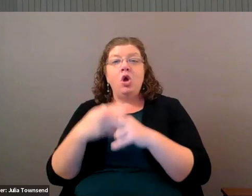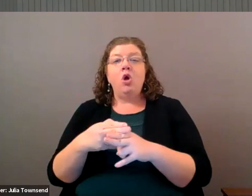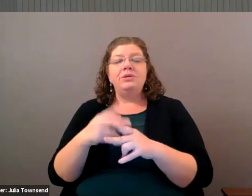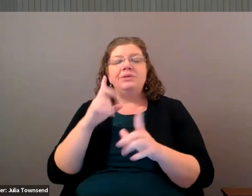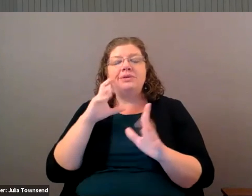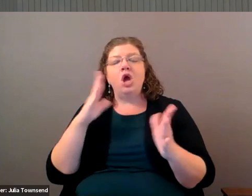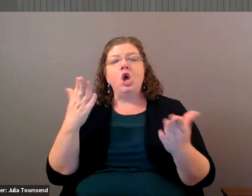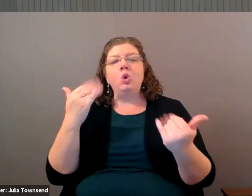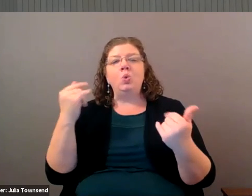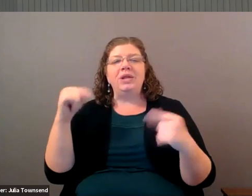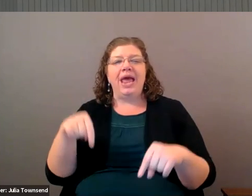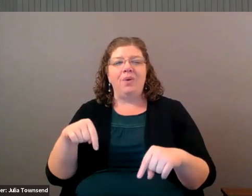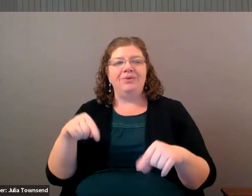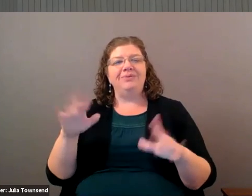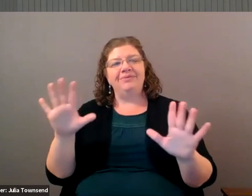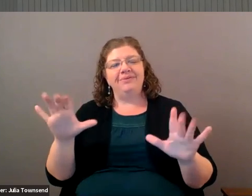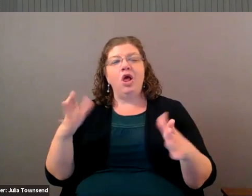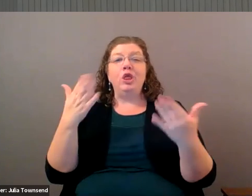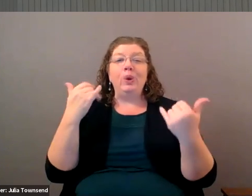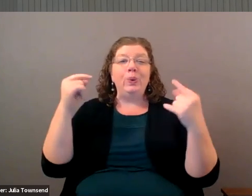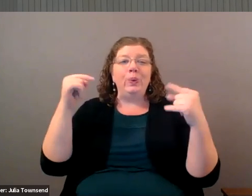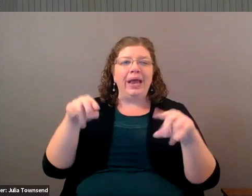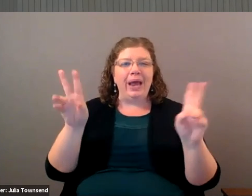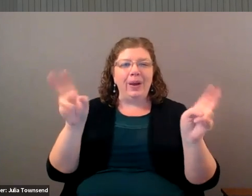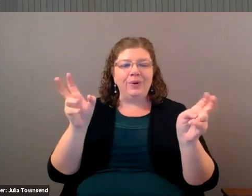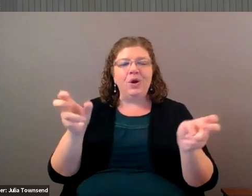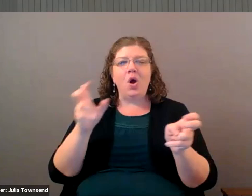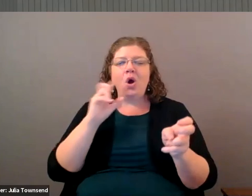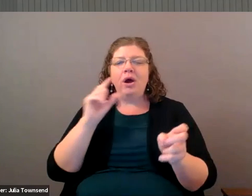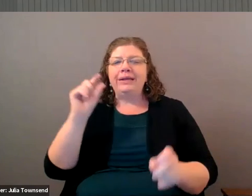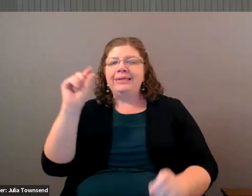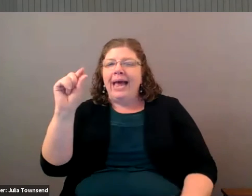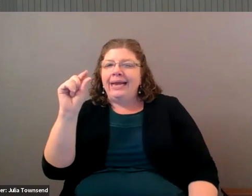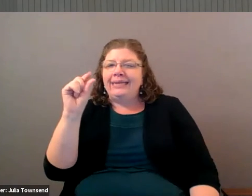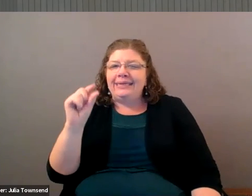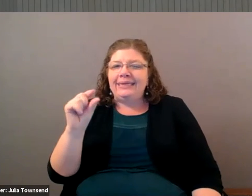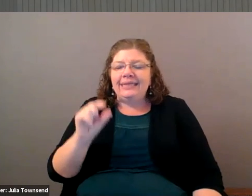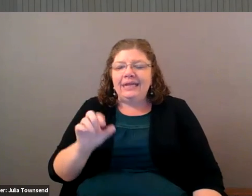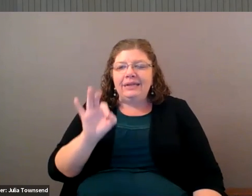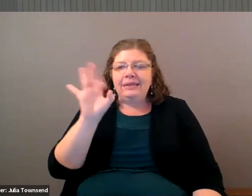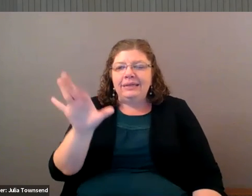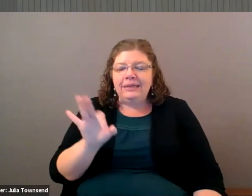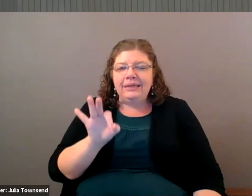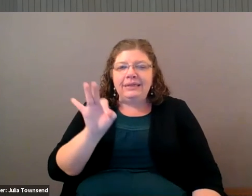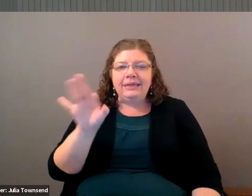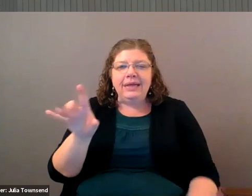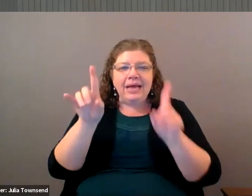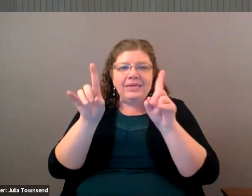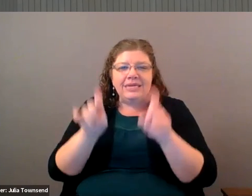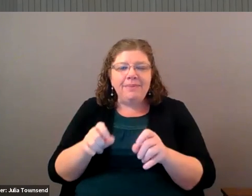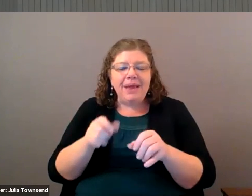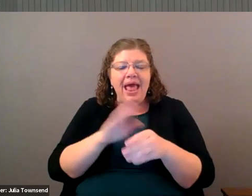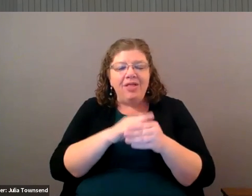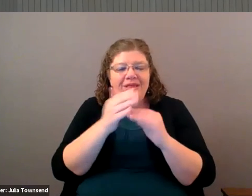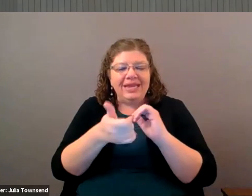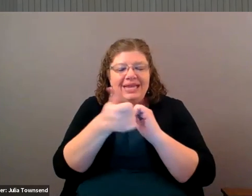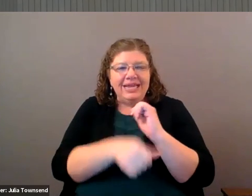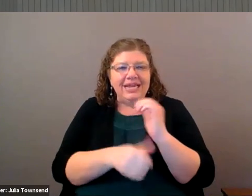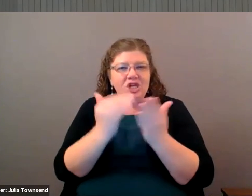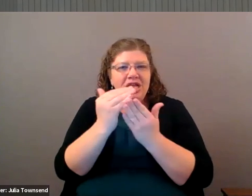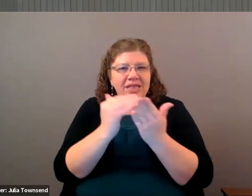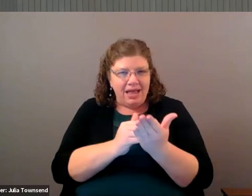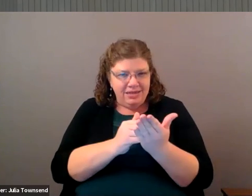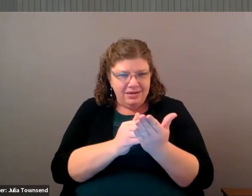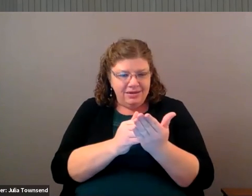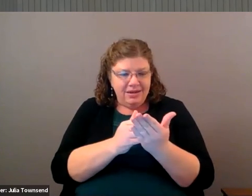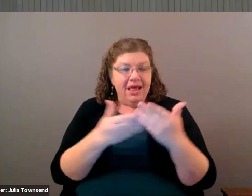ilustrativas un cool down. Y este cool down son pequeñas evaluaciones formativas al final de cada lección que permiten tanto al maestro